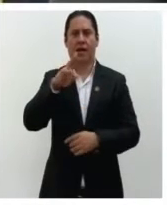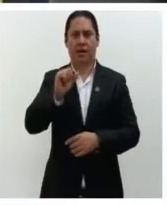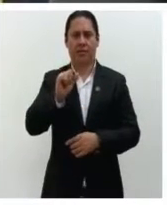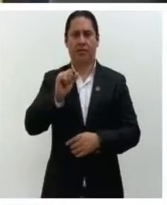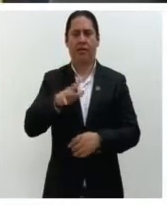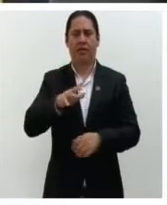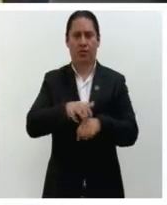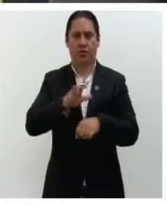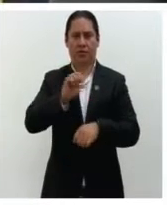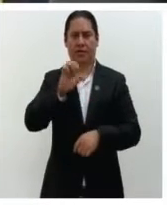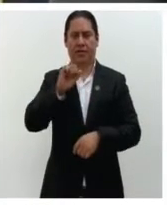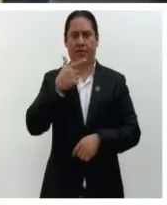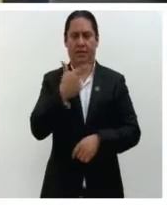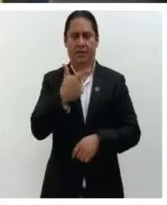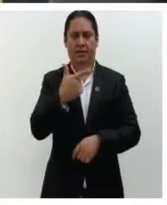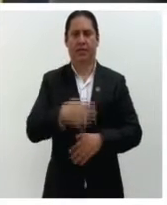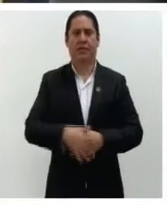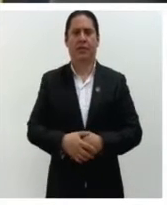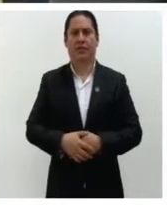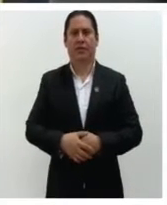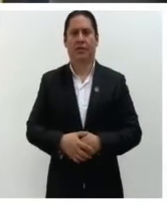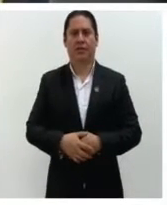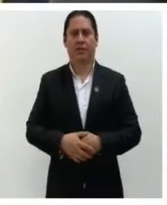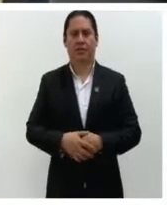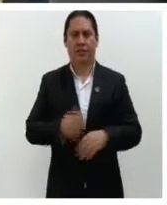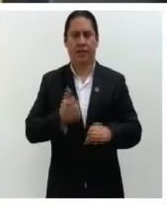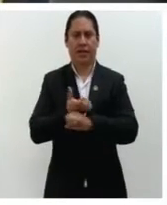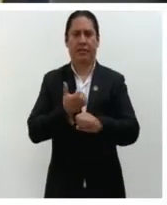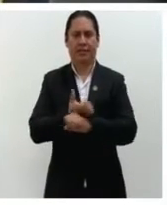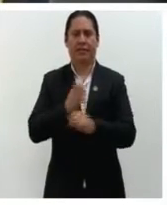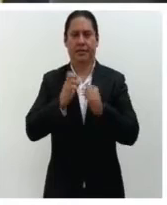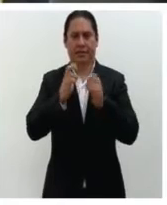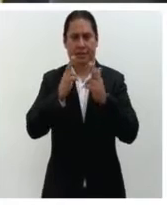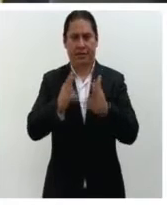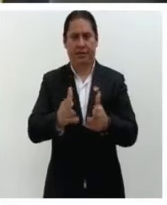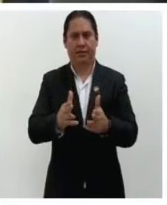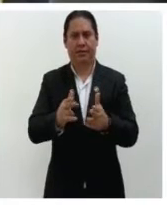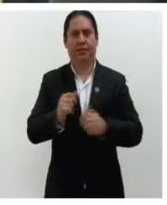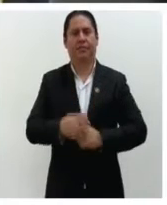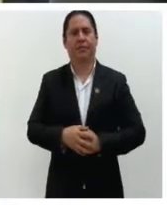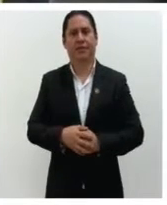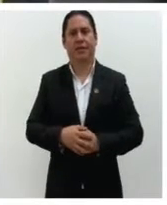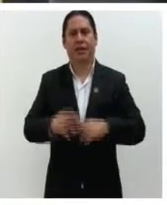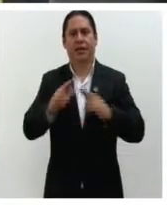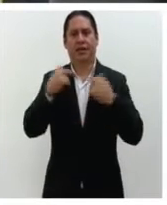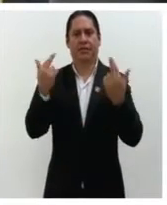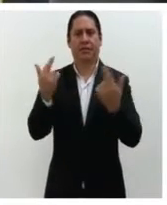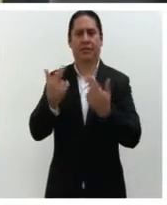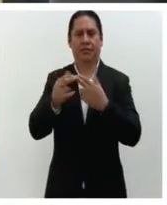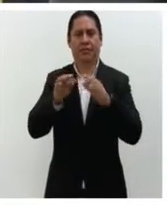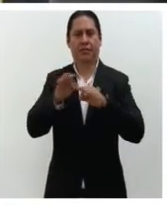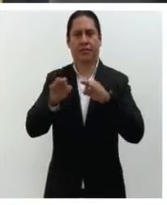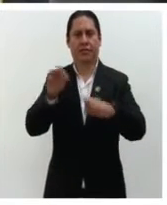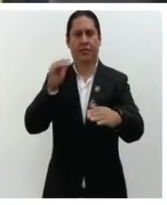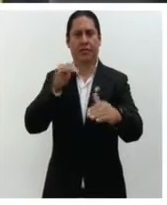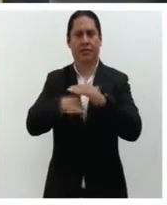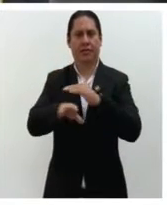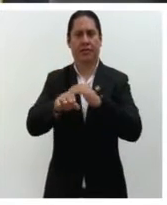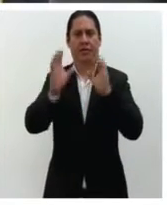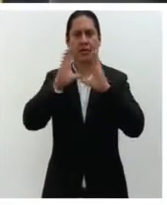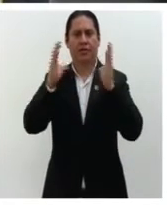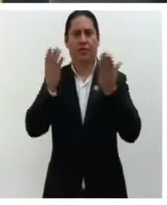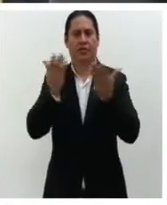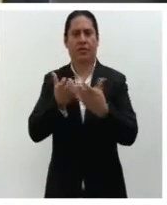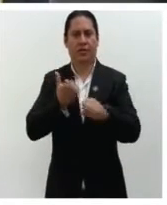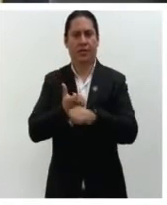la 67ª Legislatura Constitucional del Estado Libre y Soberano de Chiapas, en reunión de trabajo celebrada